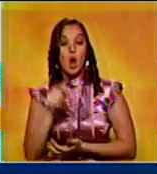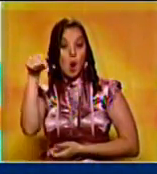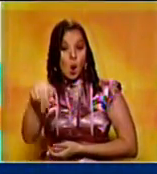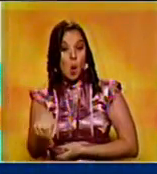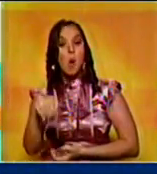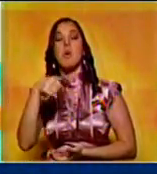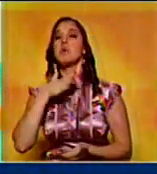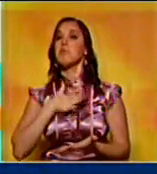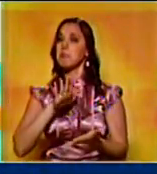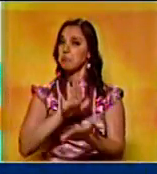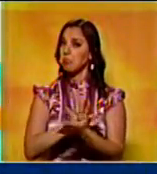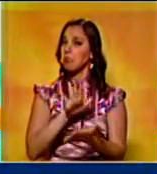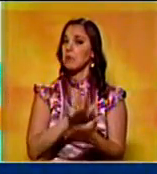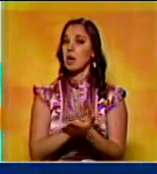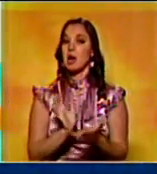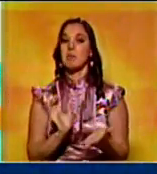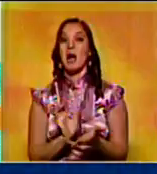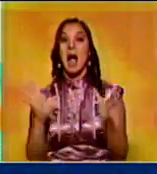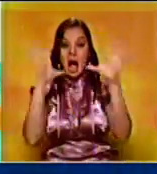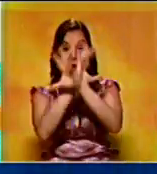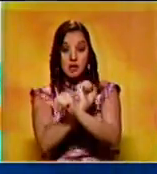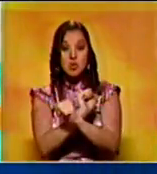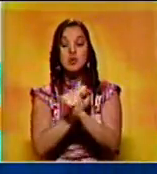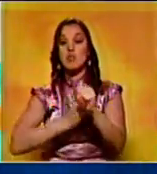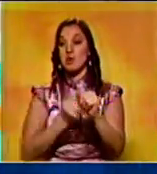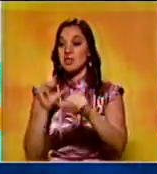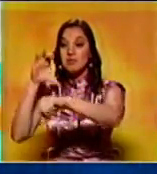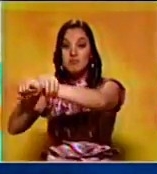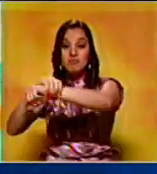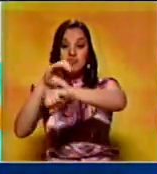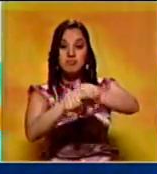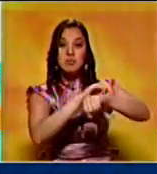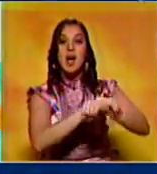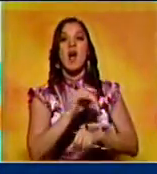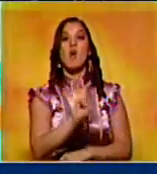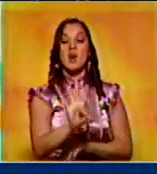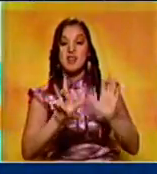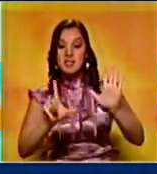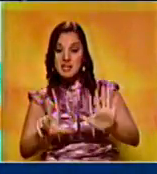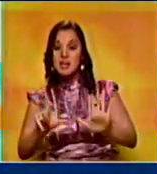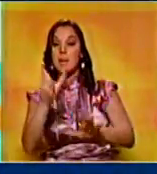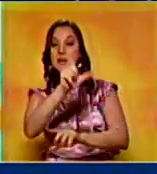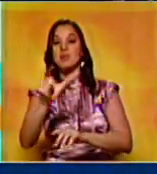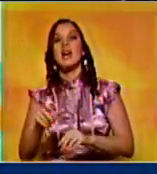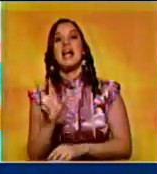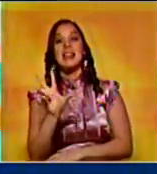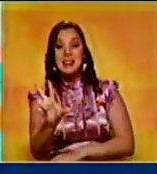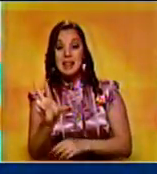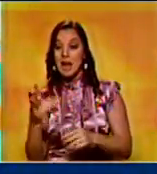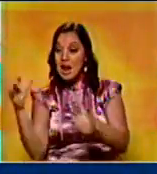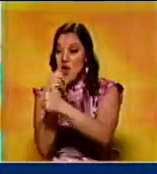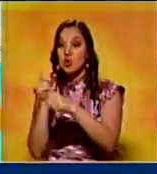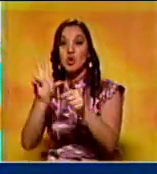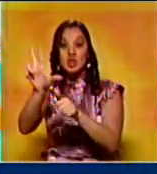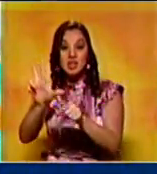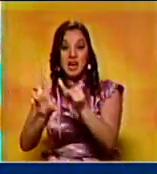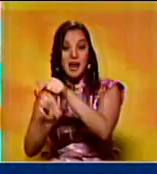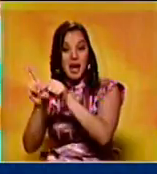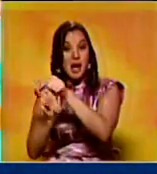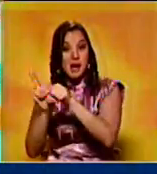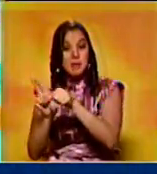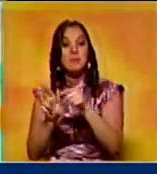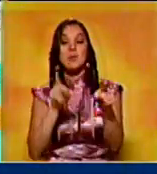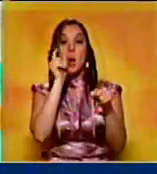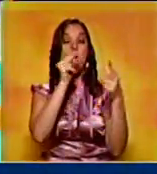se mantiene una relativa calma anoche la policía detuvo a 47 personas y confiscó tres armas de fuego el fiscal general Eric holder